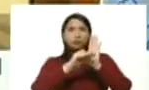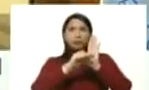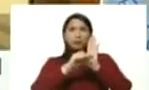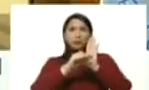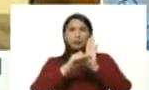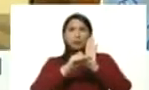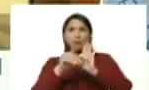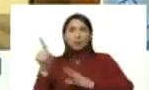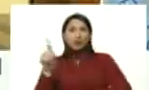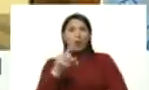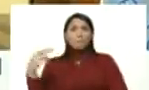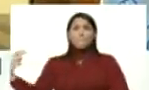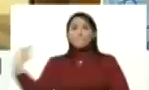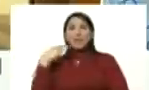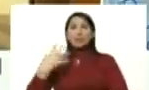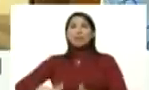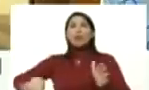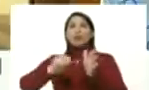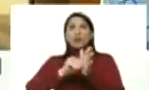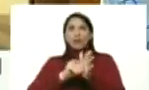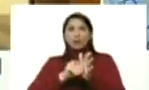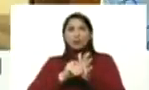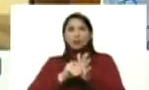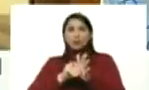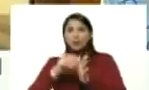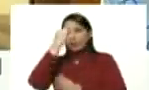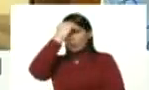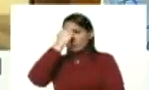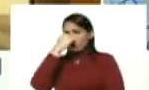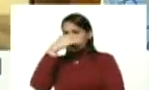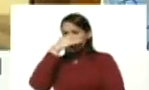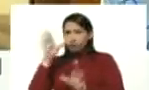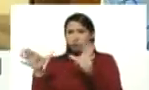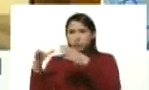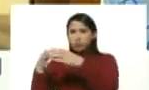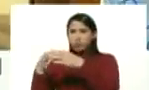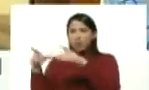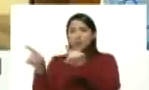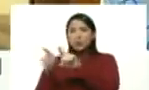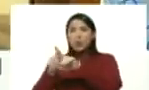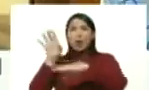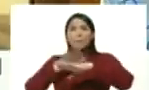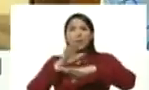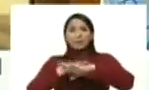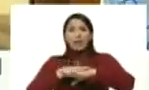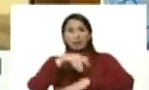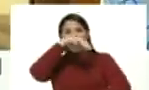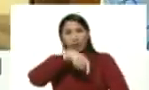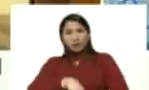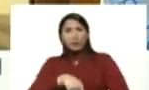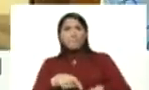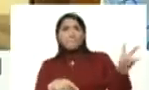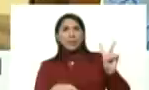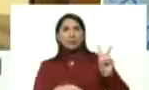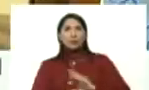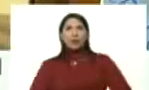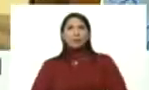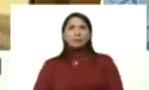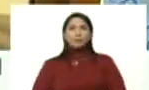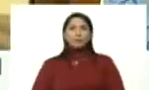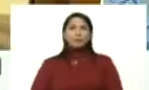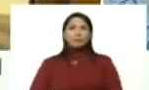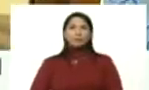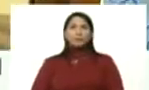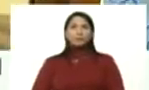no sean víctimas de estos delincuentes, así como está ocurriendo con la República Bolivariana de